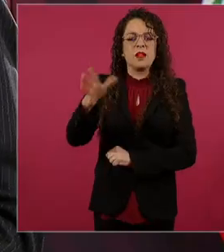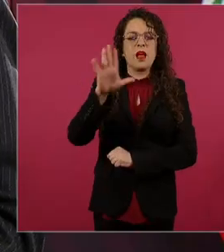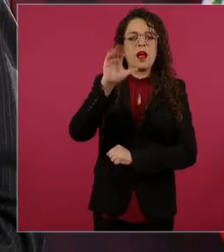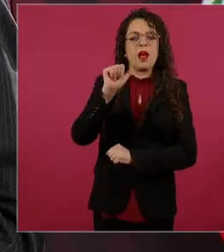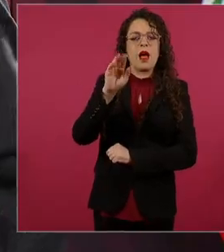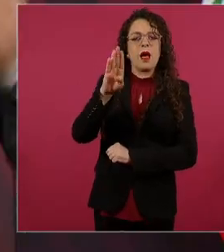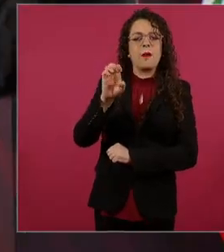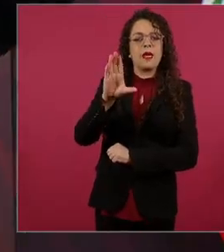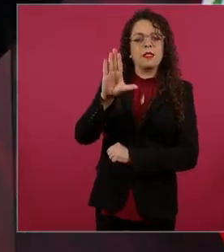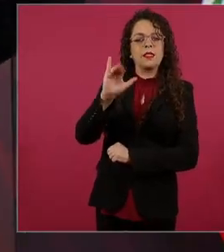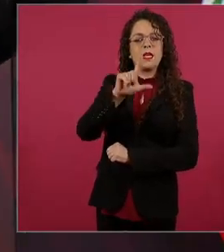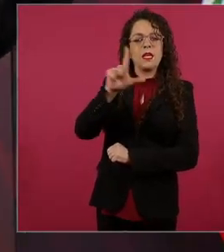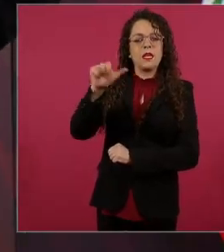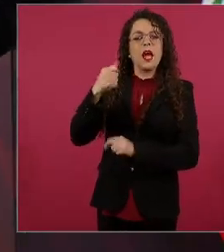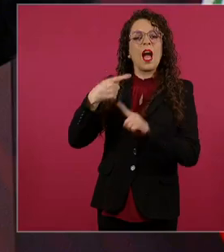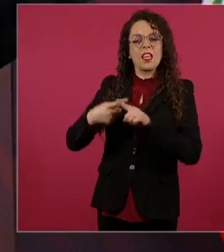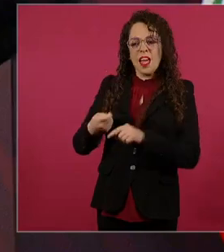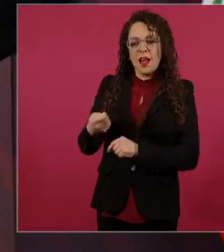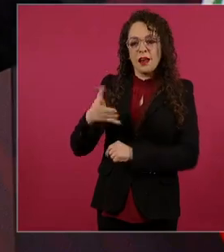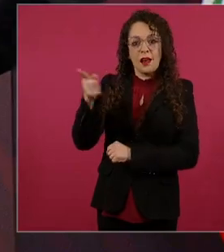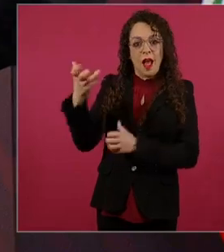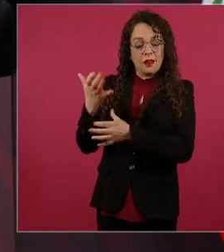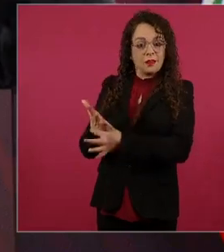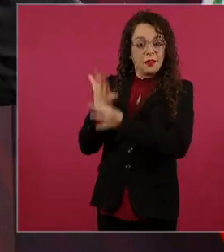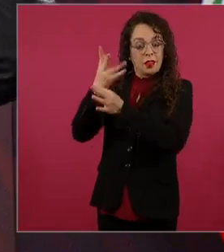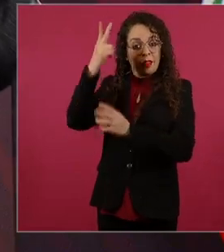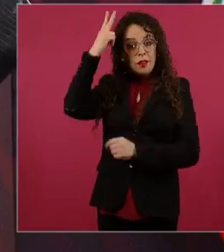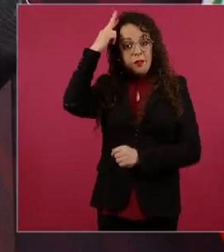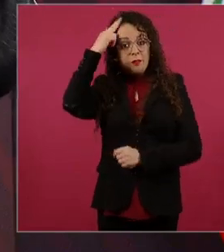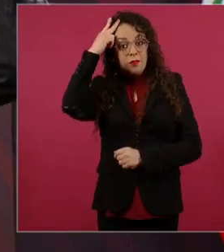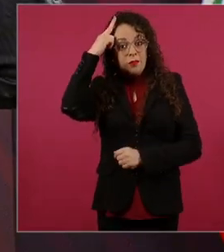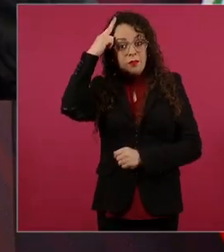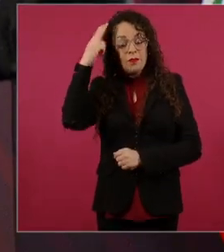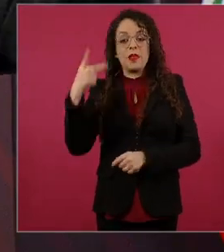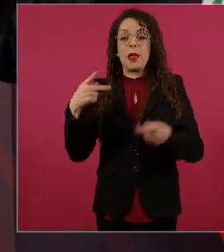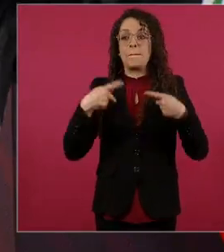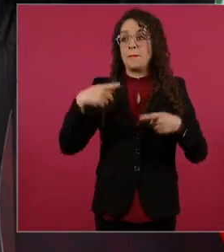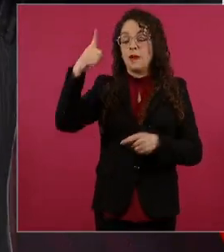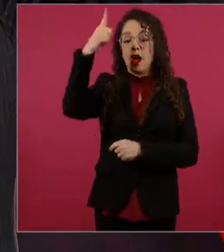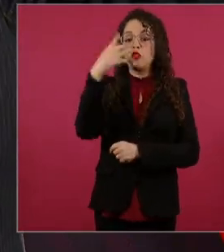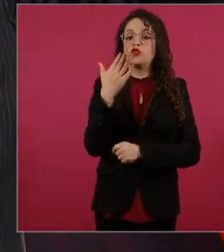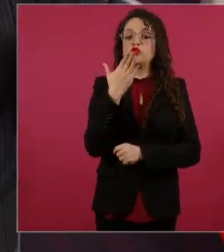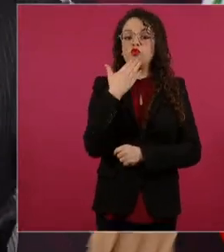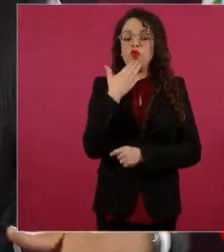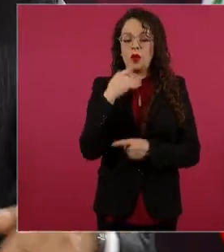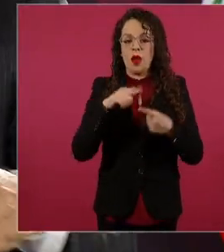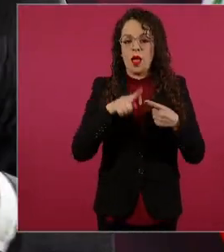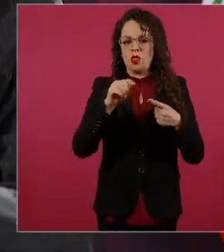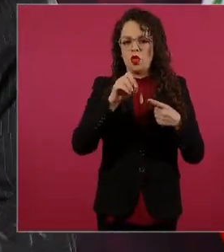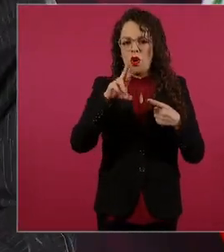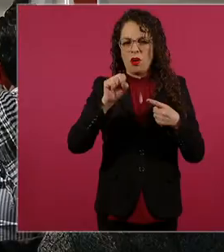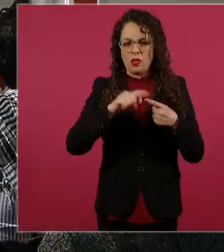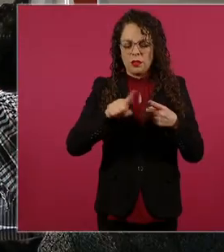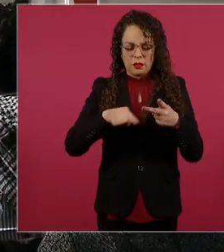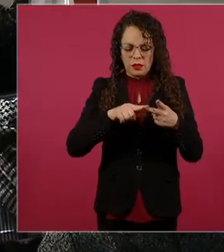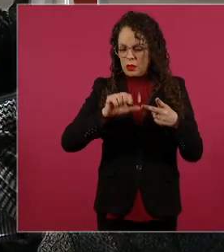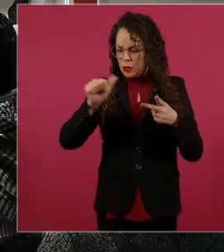y los dos hombres fuertes de Sonora Torres y el otro no recuerdo